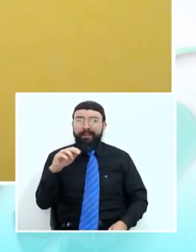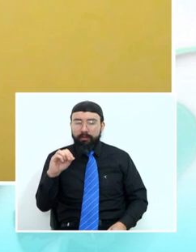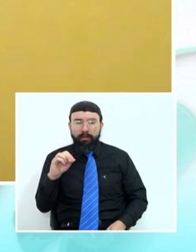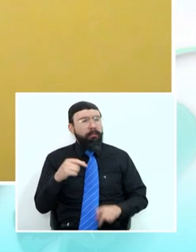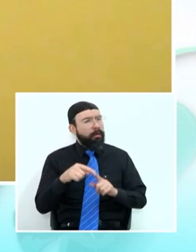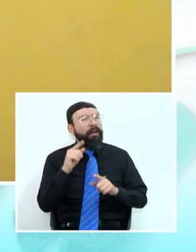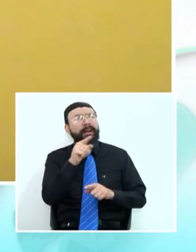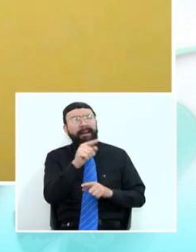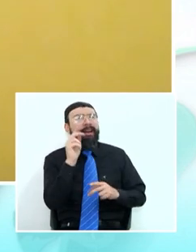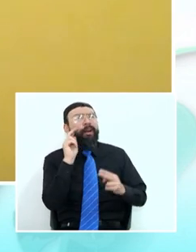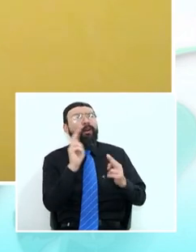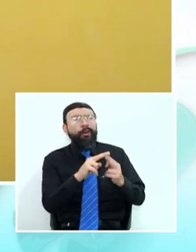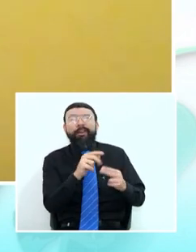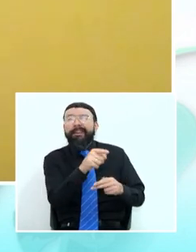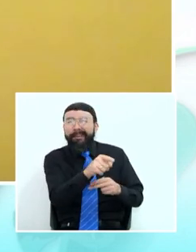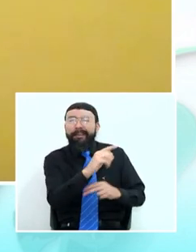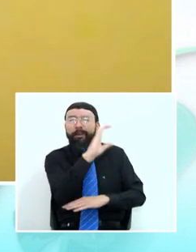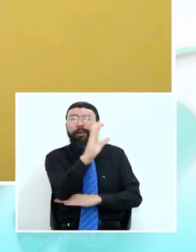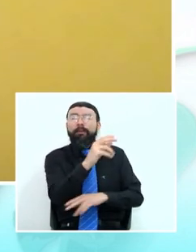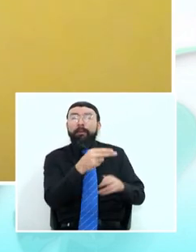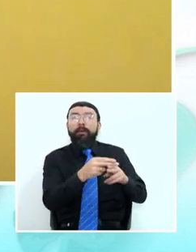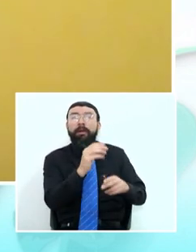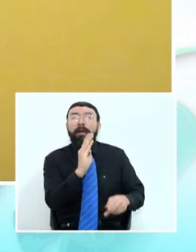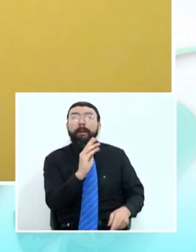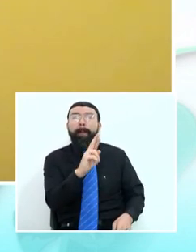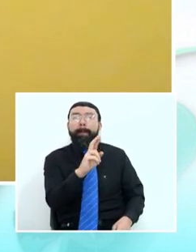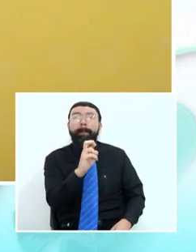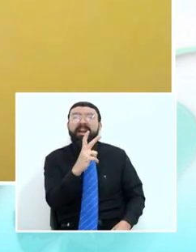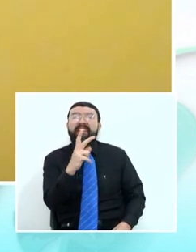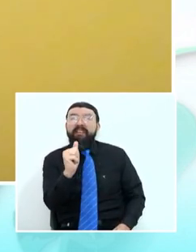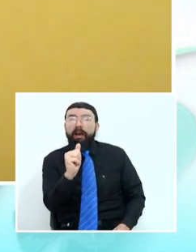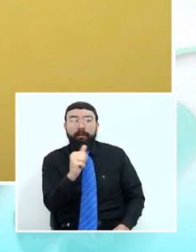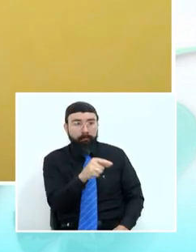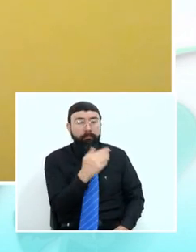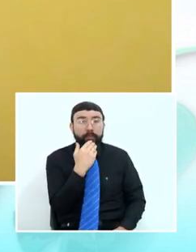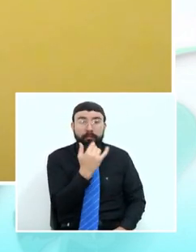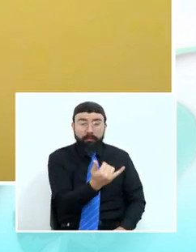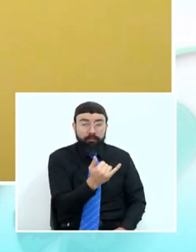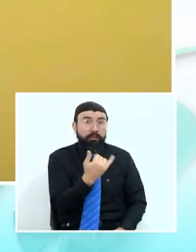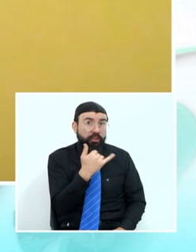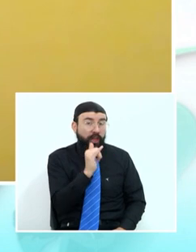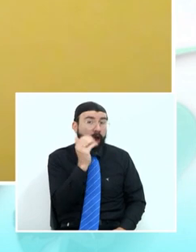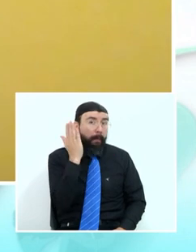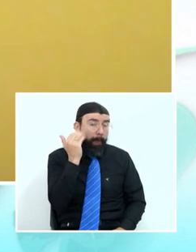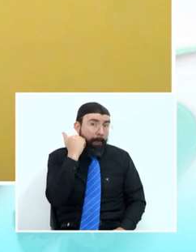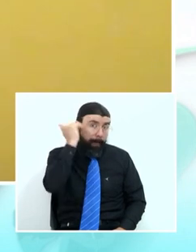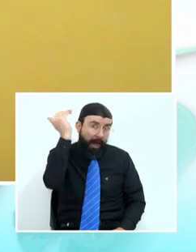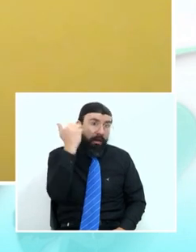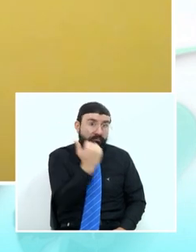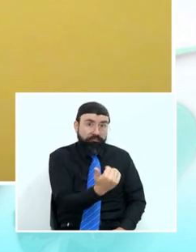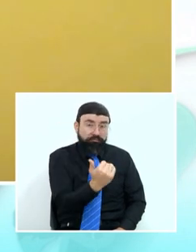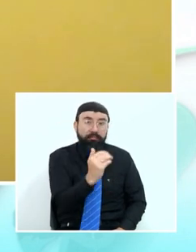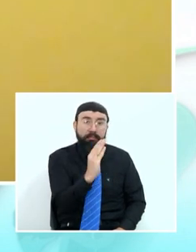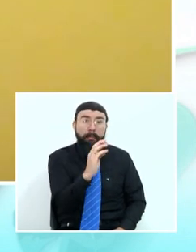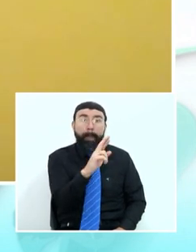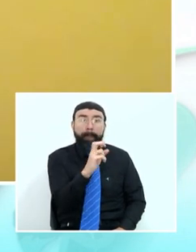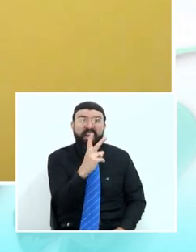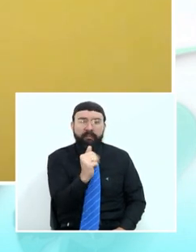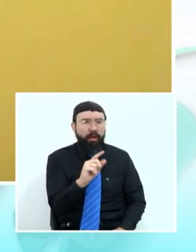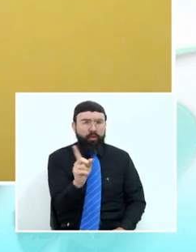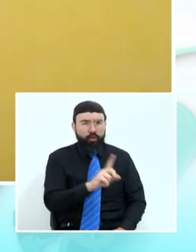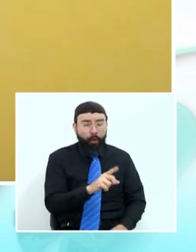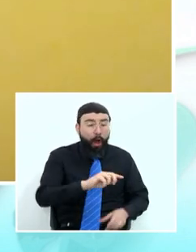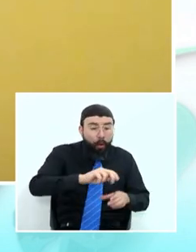conocemos como las brevas, porque 100 gramos de brevas maduras, no en almíbar ni en arequipe,